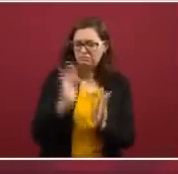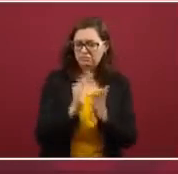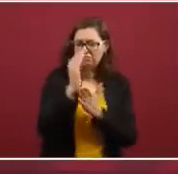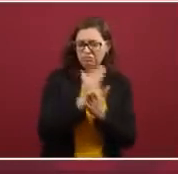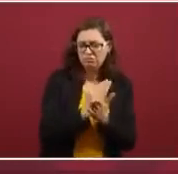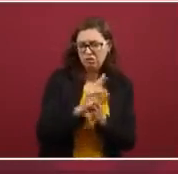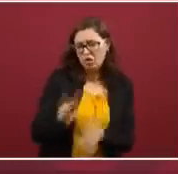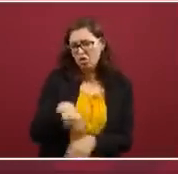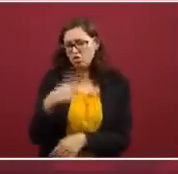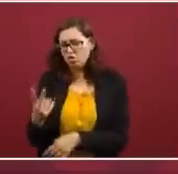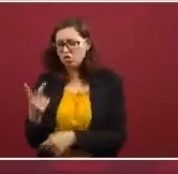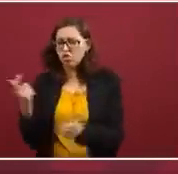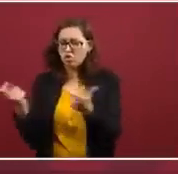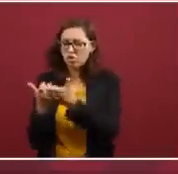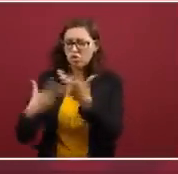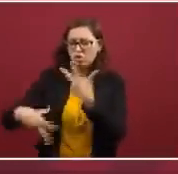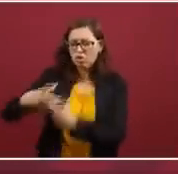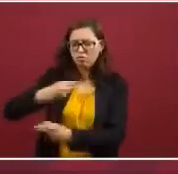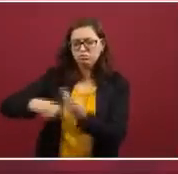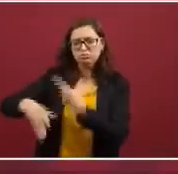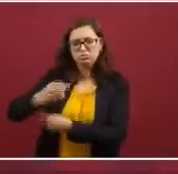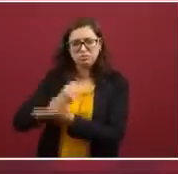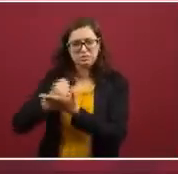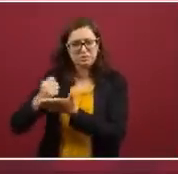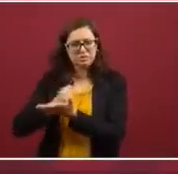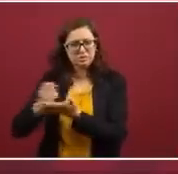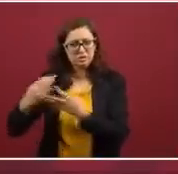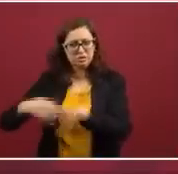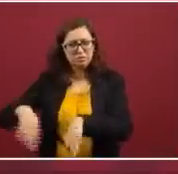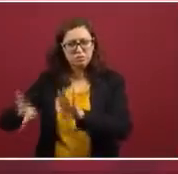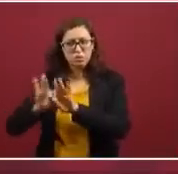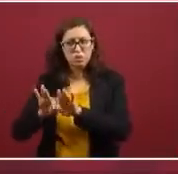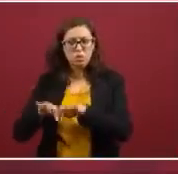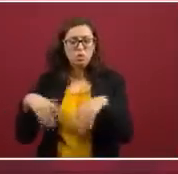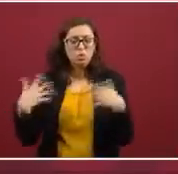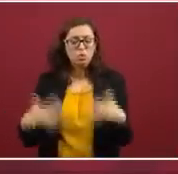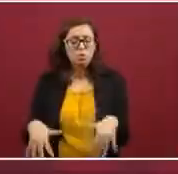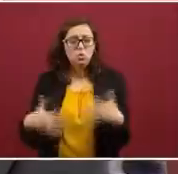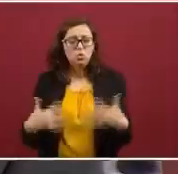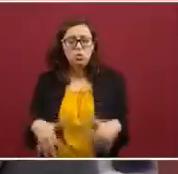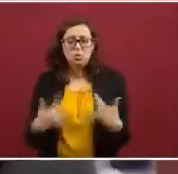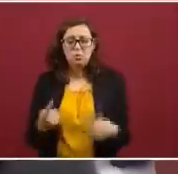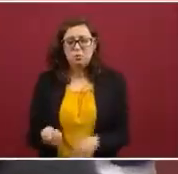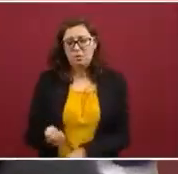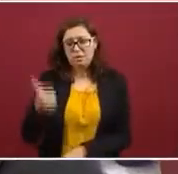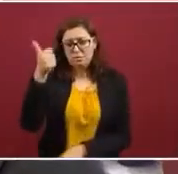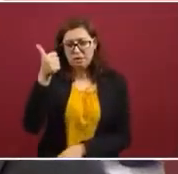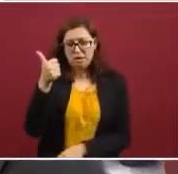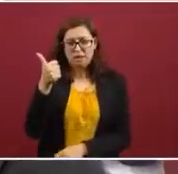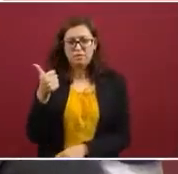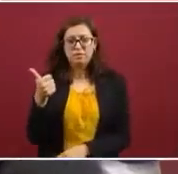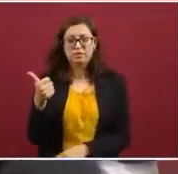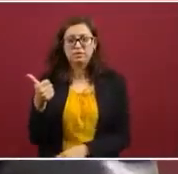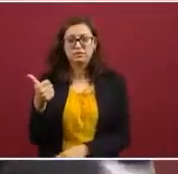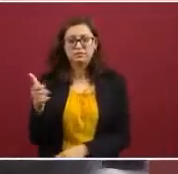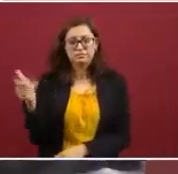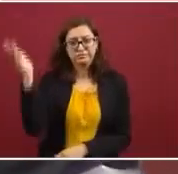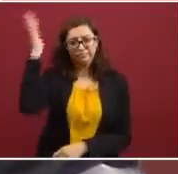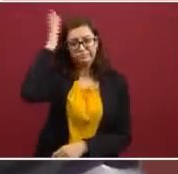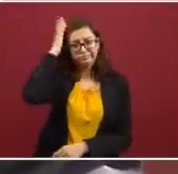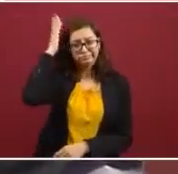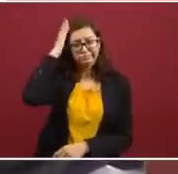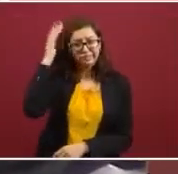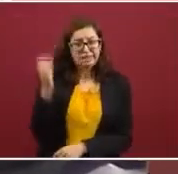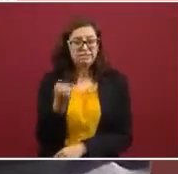importantes. Esta operación, que es una de las más grandes que se ha dado en la historia, está liderada por tres de